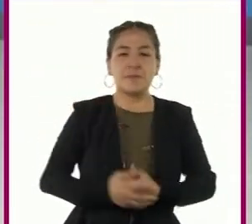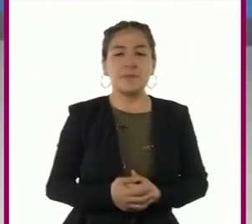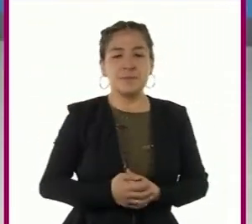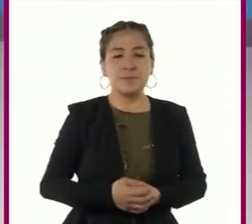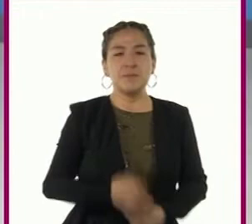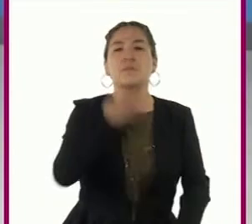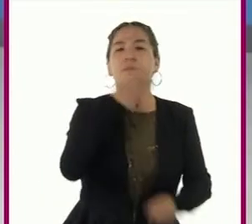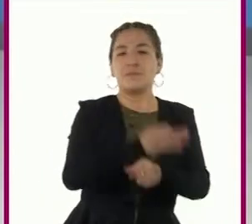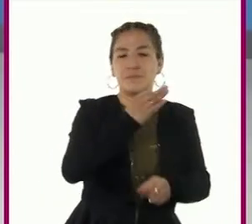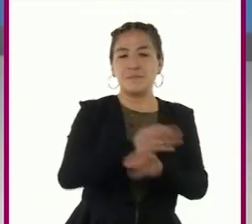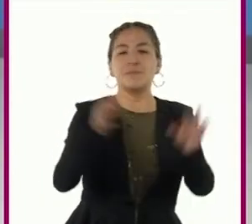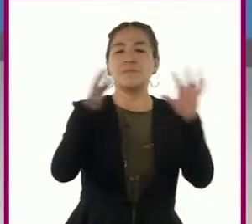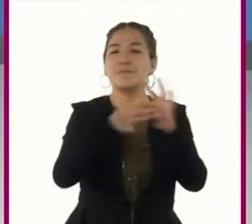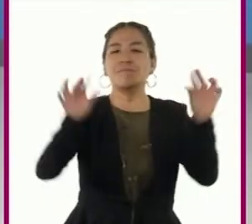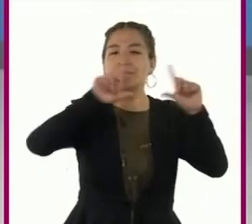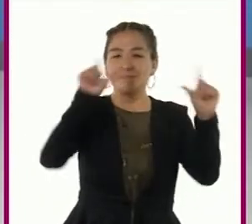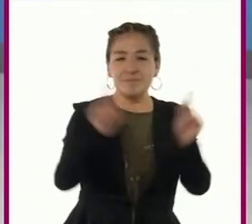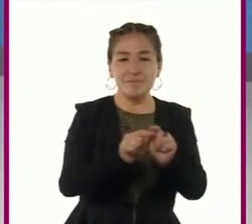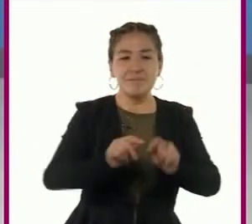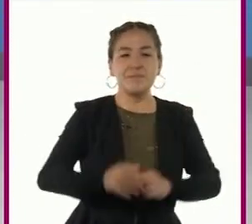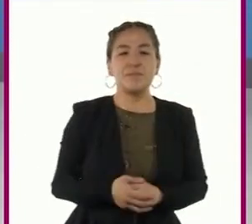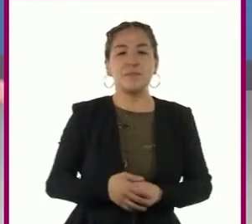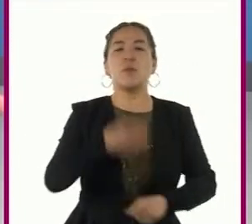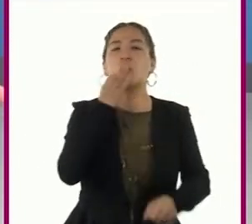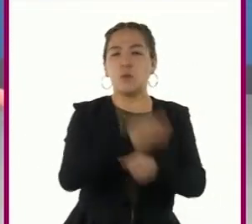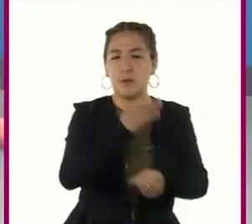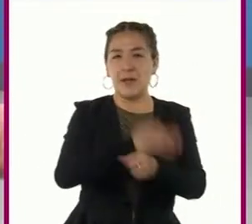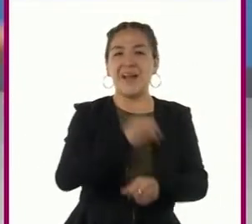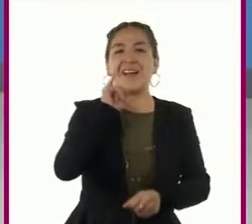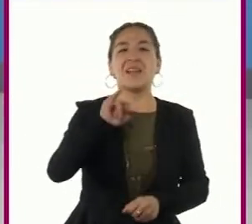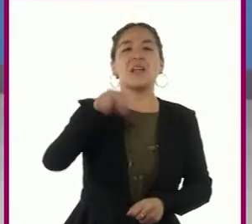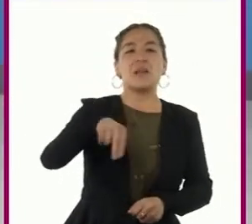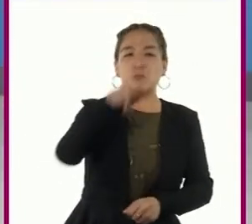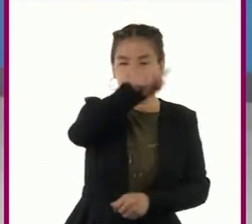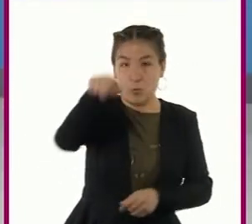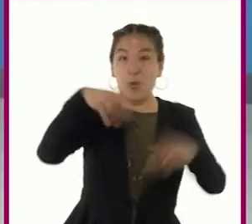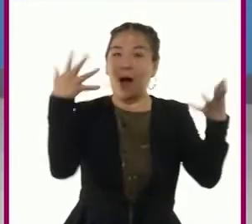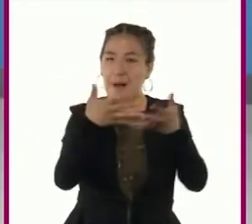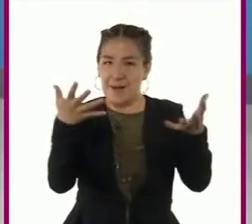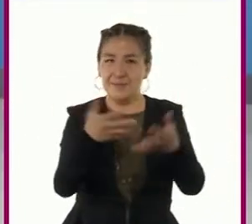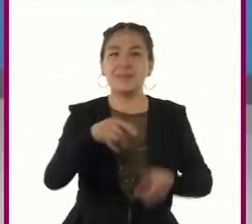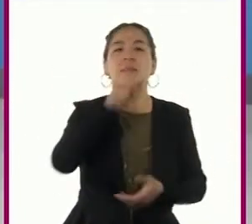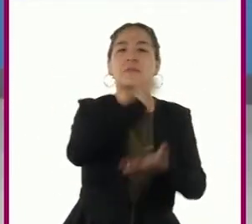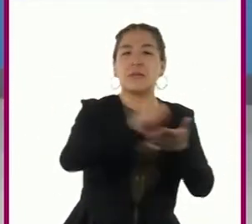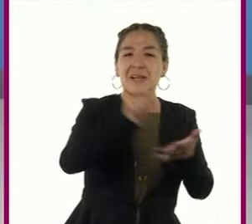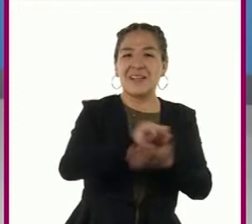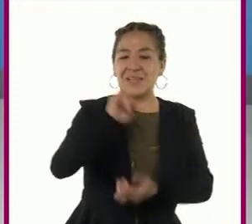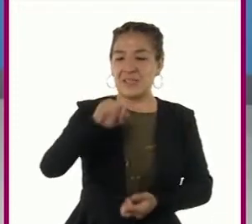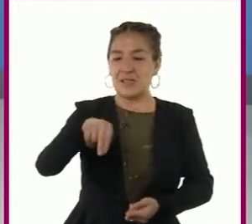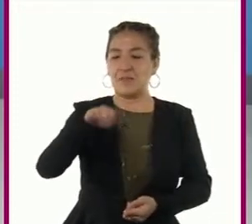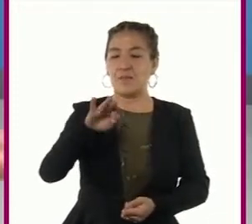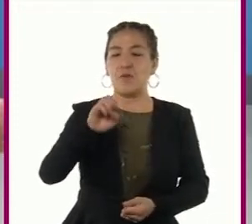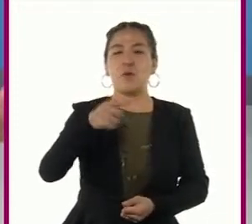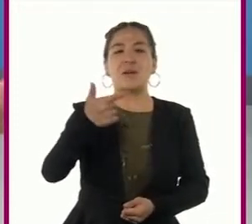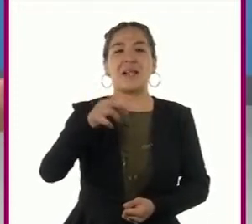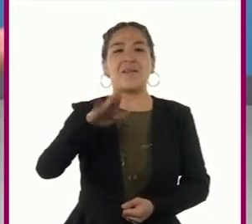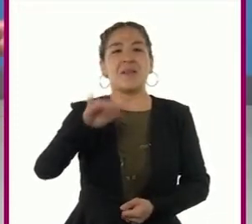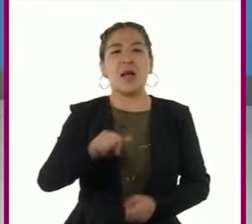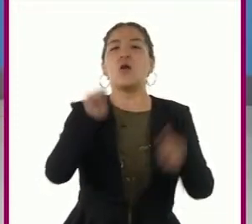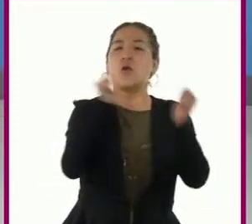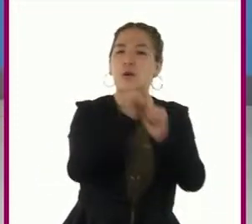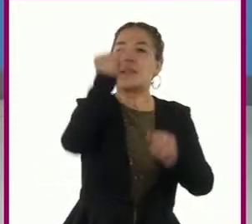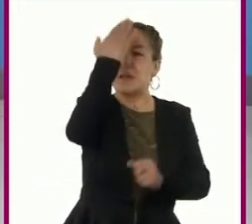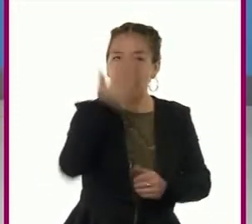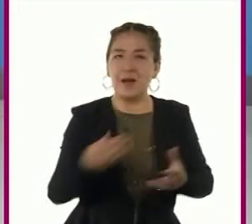Hagamos un ejercicio de síntesis. Elaboremos una infografía en la que con imágenes demos a conocer qué son